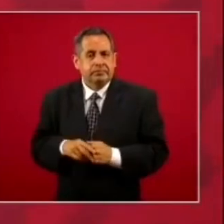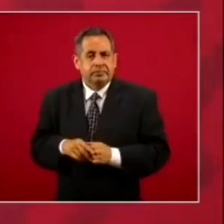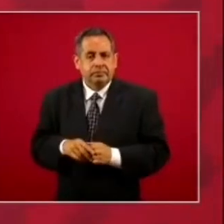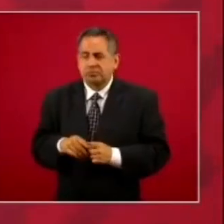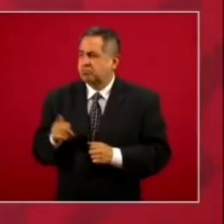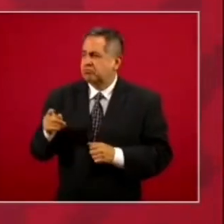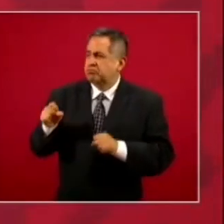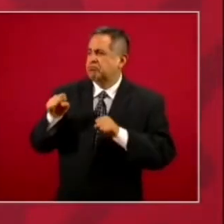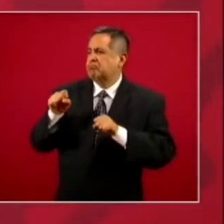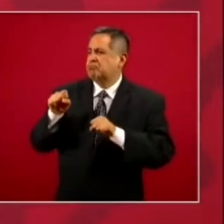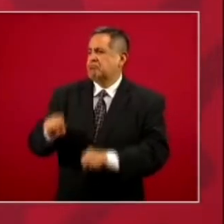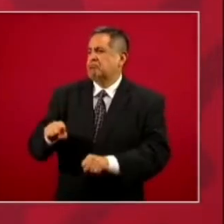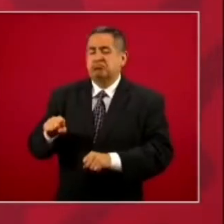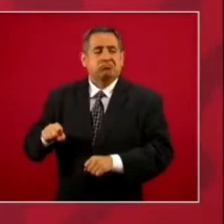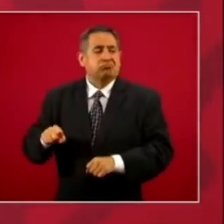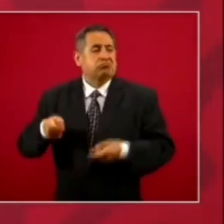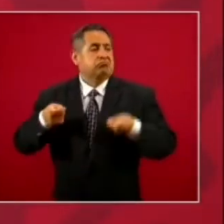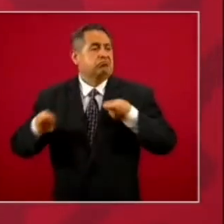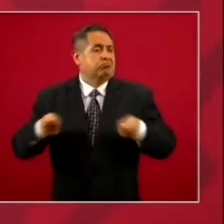autoritario,